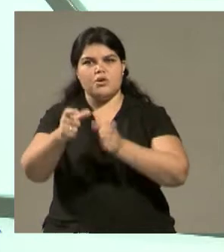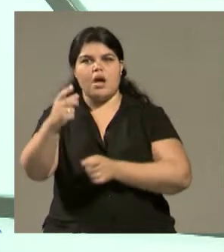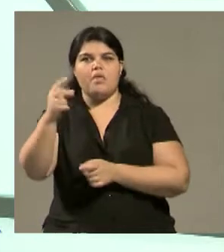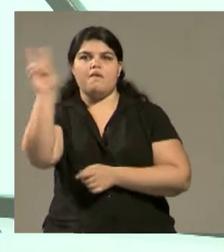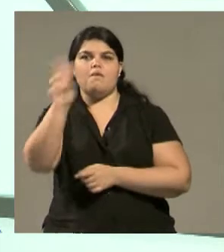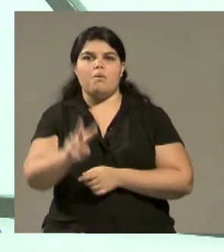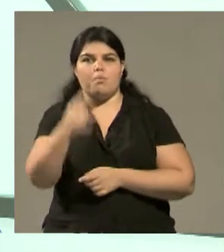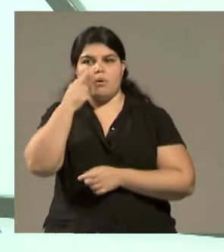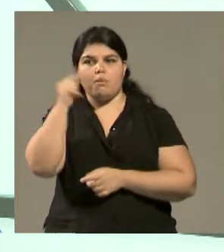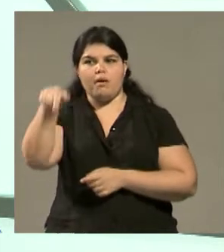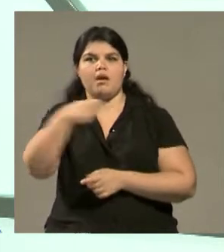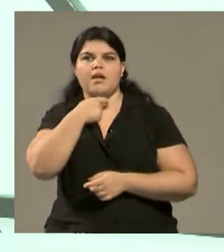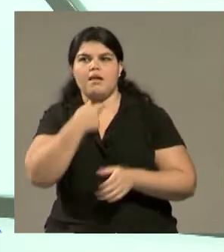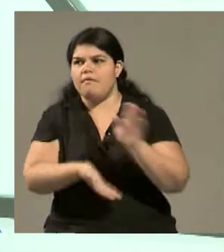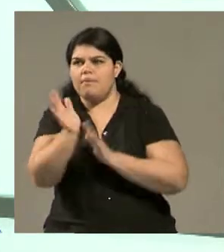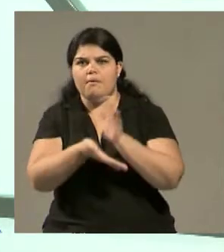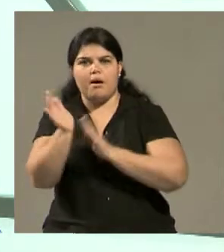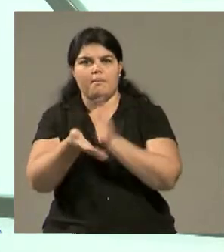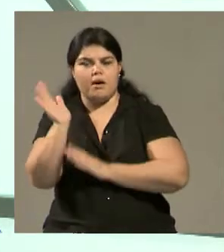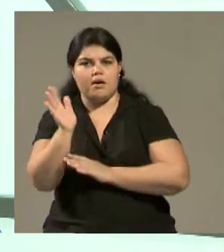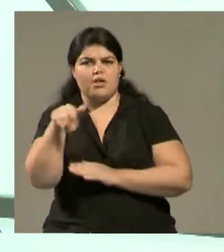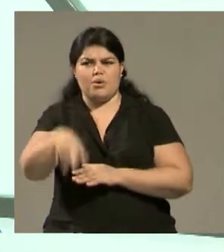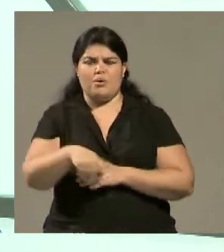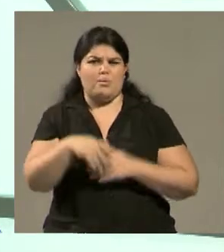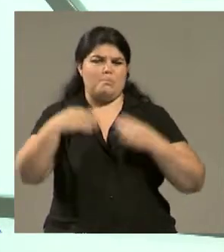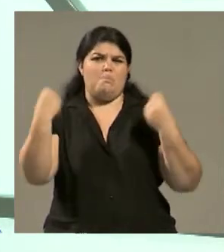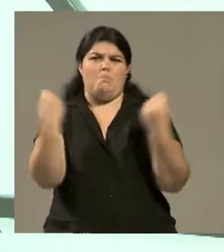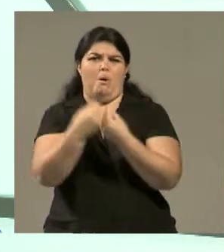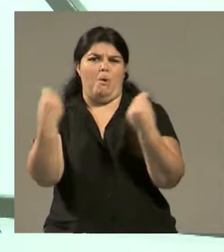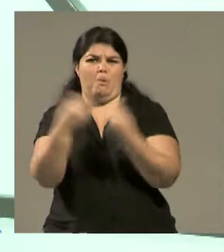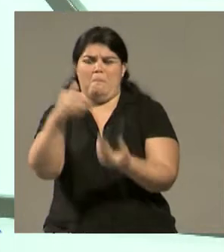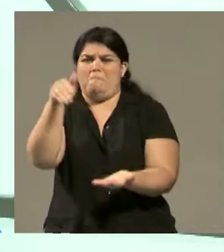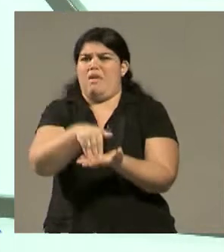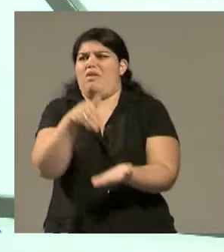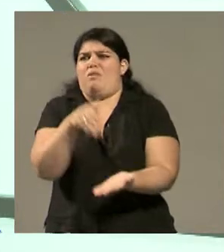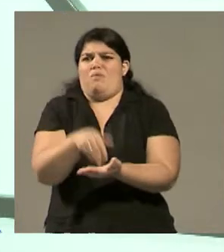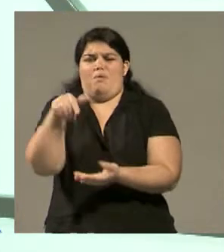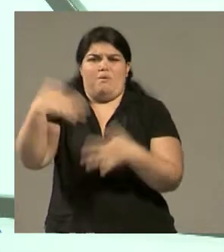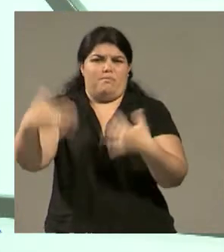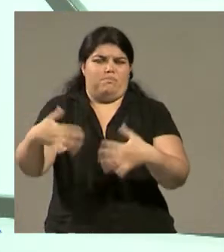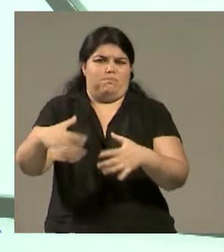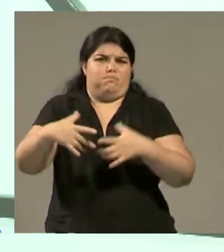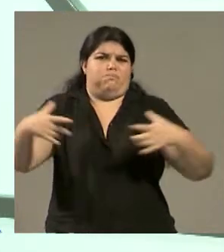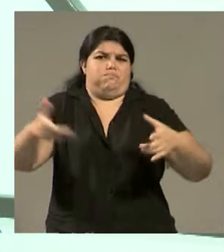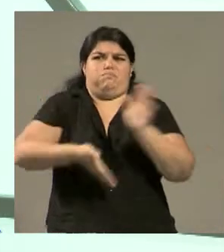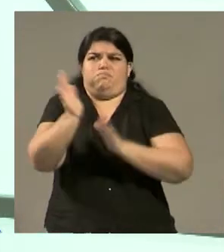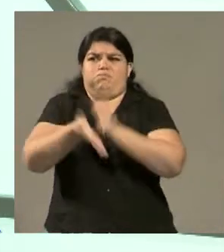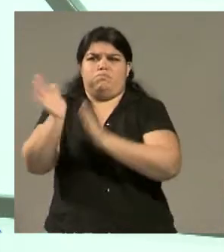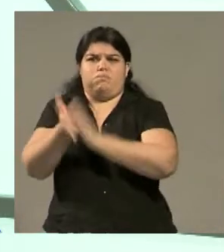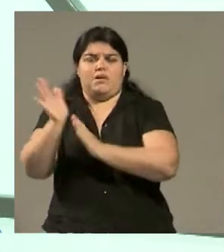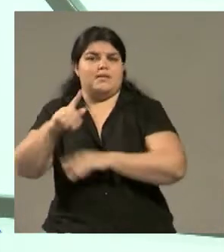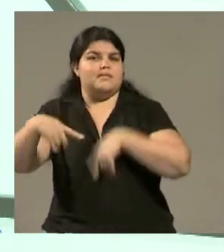saliendo y tratando de abandonar Venezuela. El número realmente es muy grande. Todos los días se encuentran en la